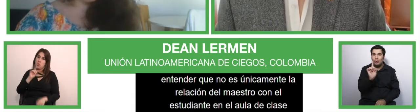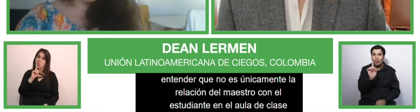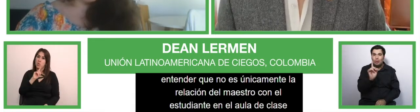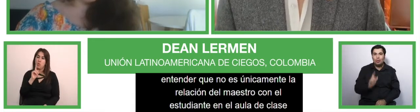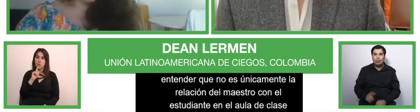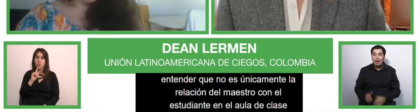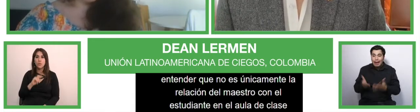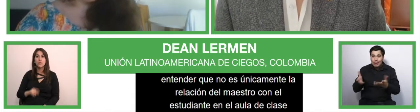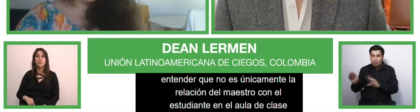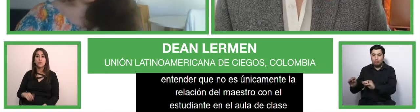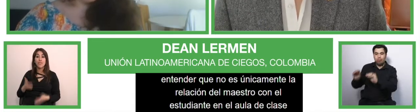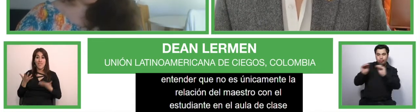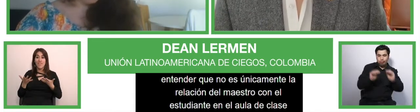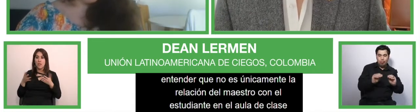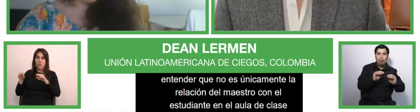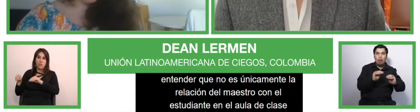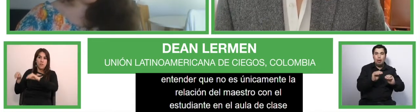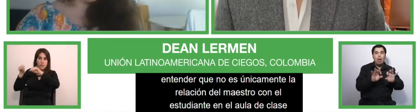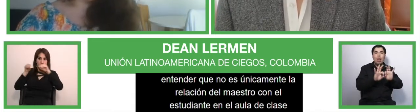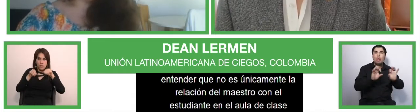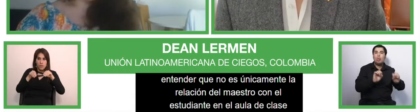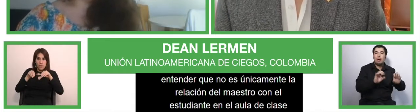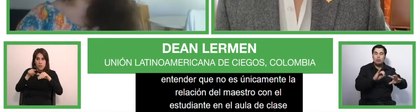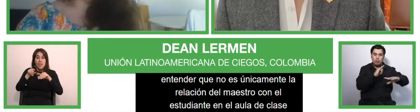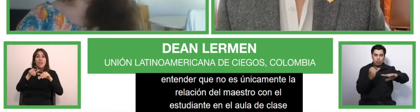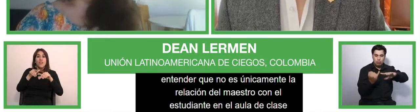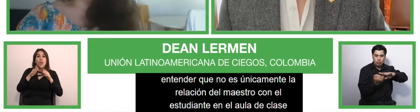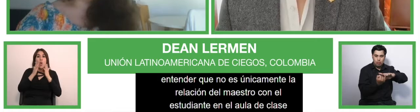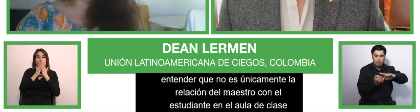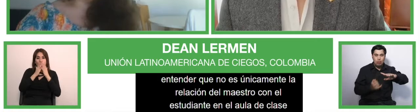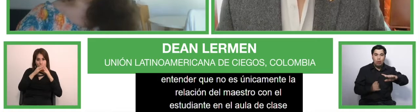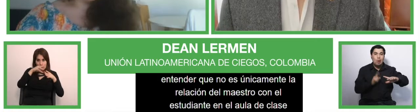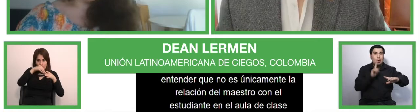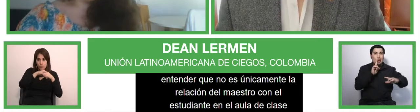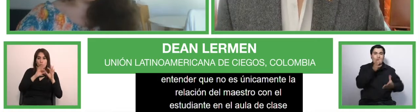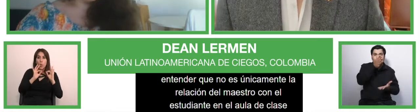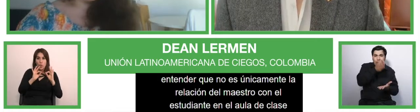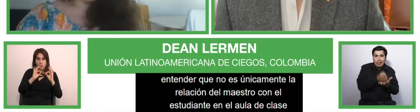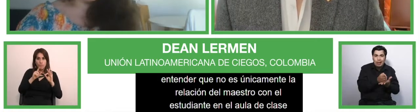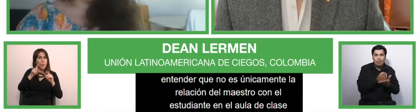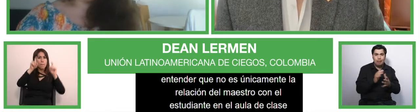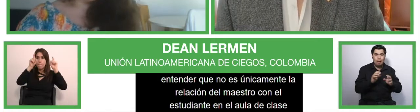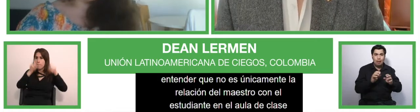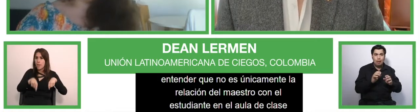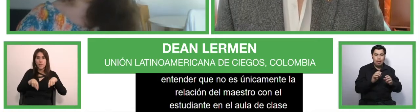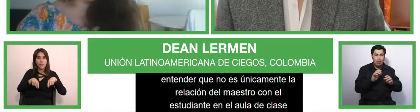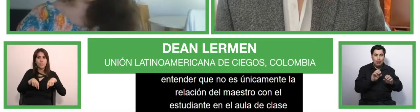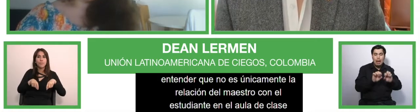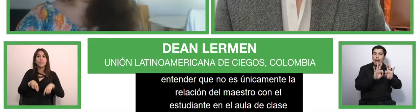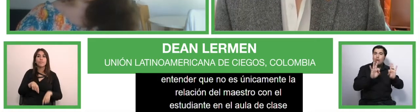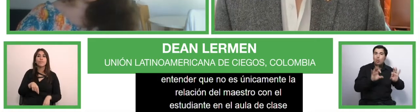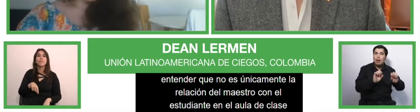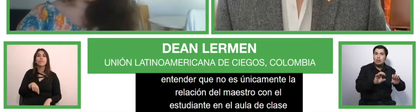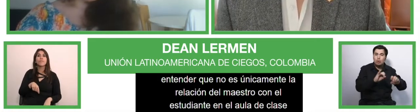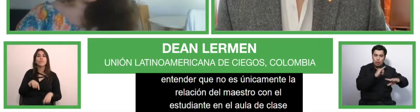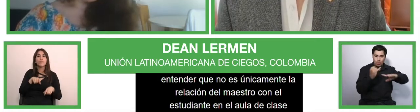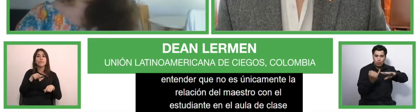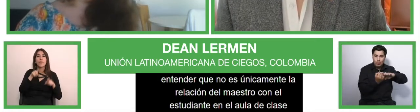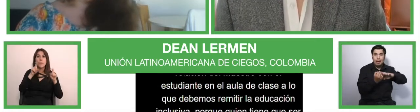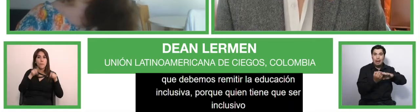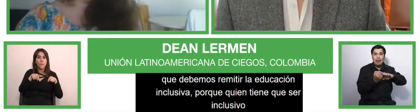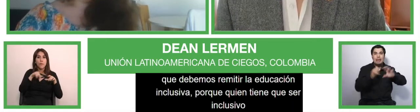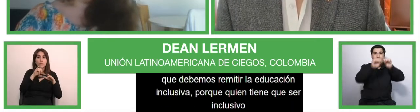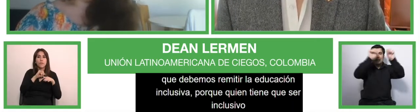educación inclusiva. Porque quien tiene que ser inclusivo e incluyente es el sistema en su conjunto. Eso